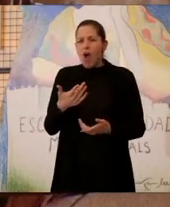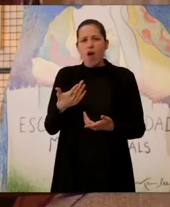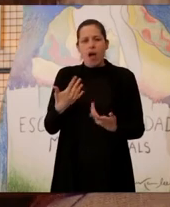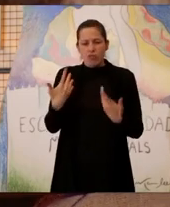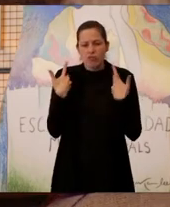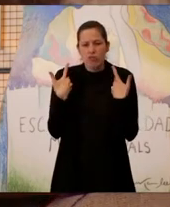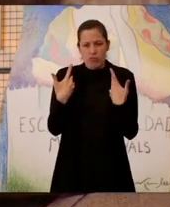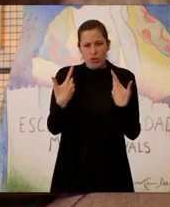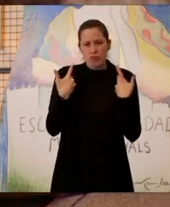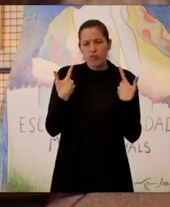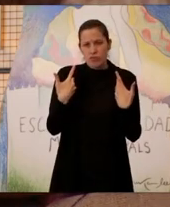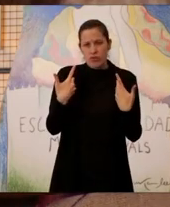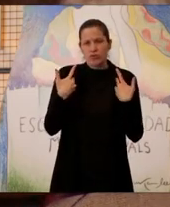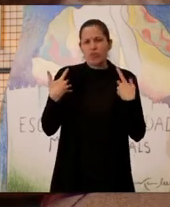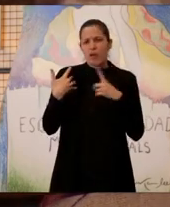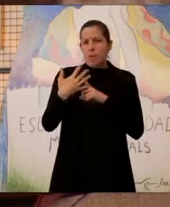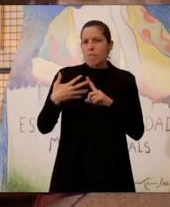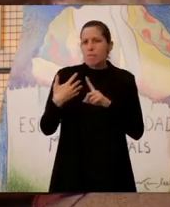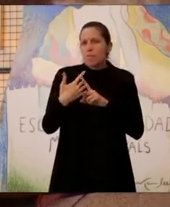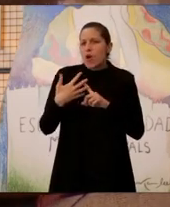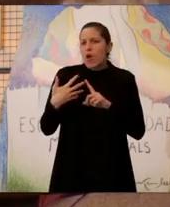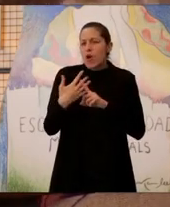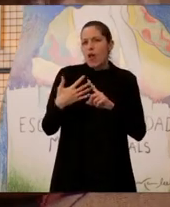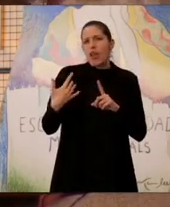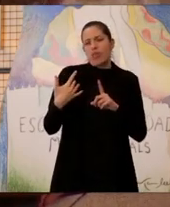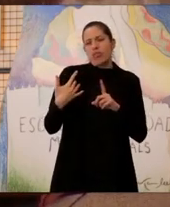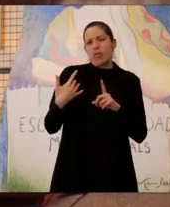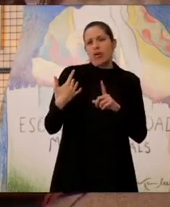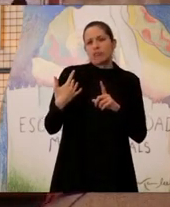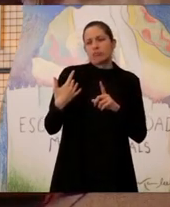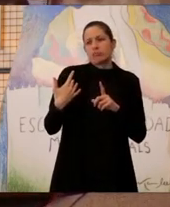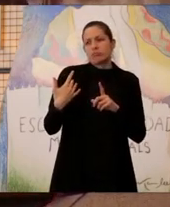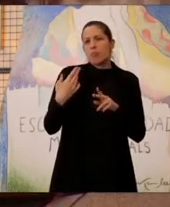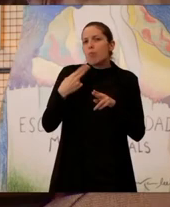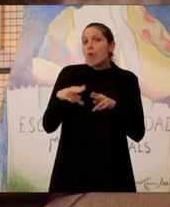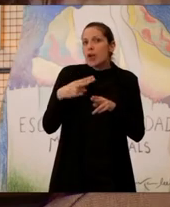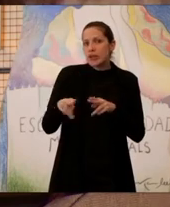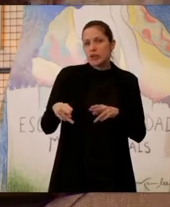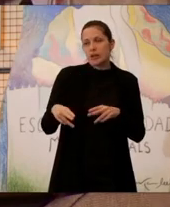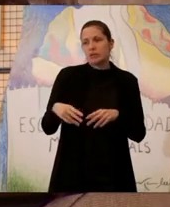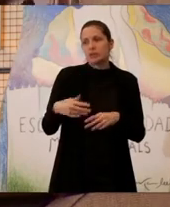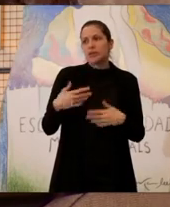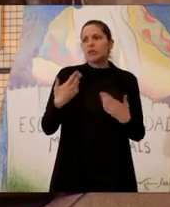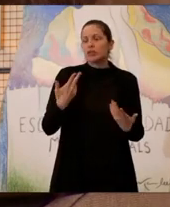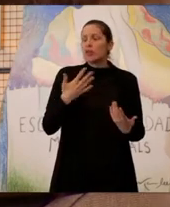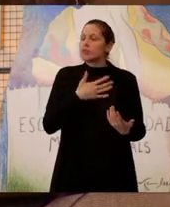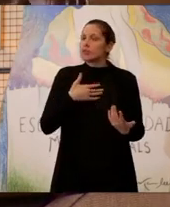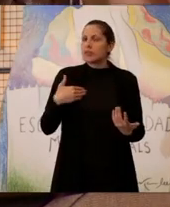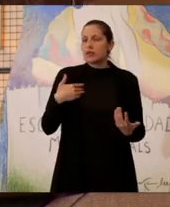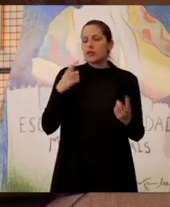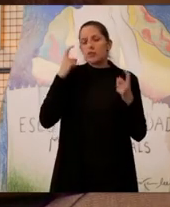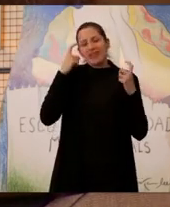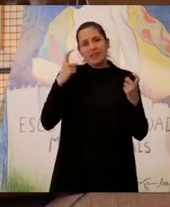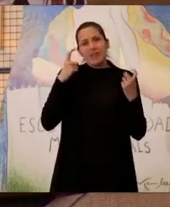luchado para que no haya violencia en la vida de las mujeres Entonces yo quiero que la reflexión Vaya un poco más allá no